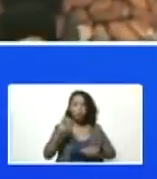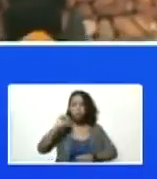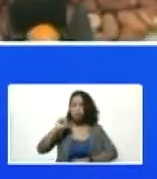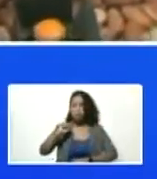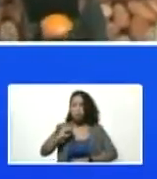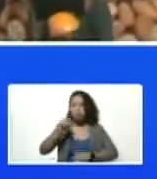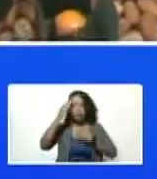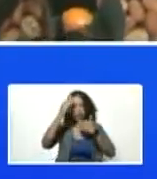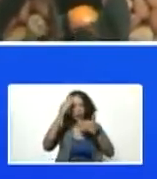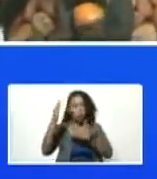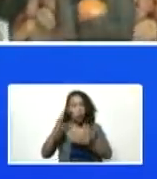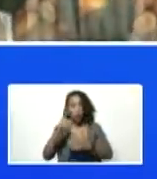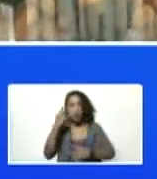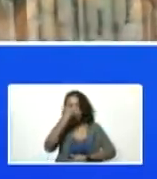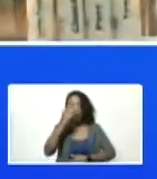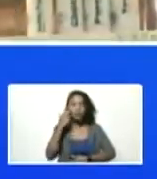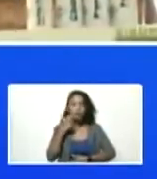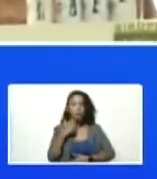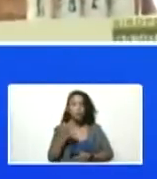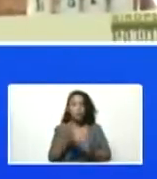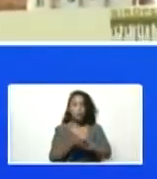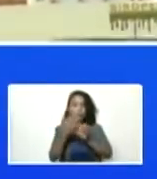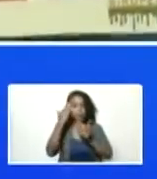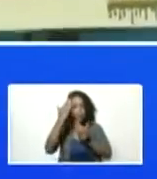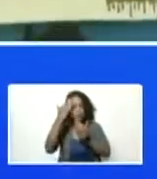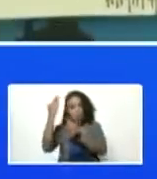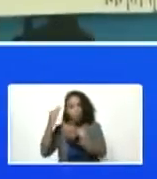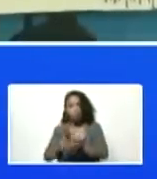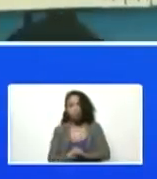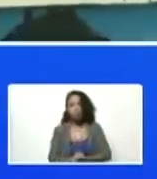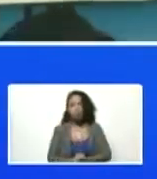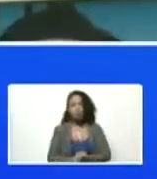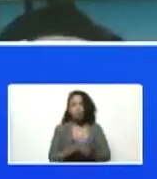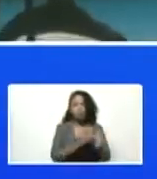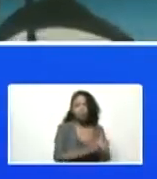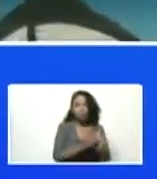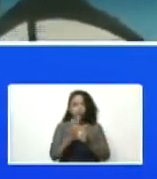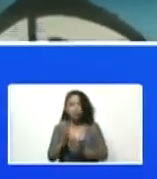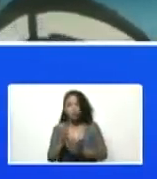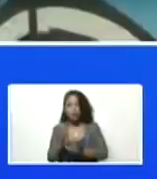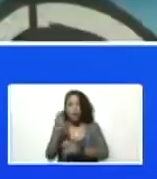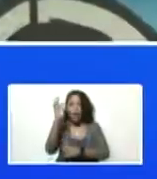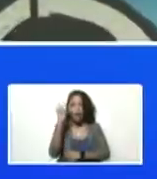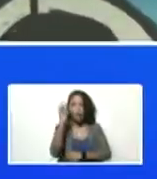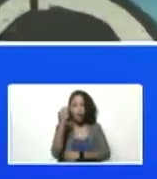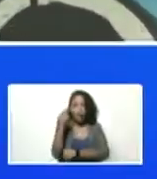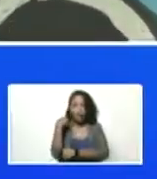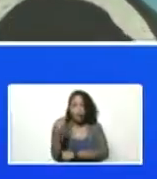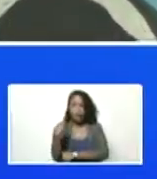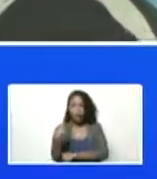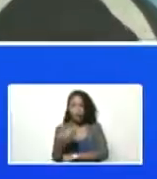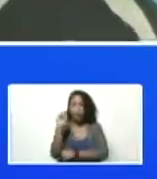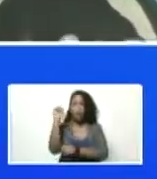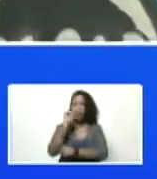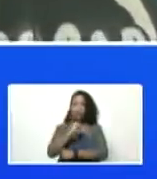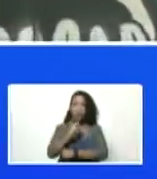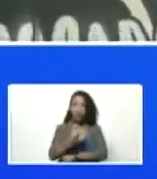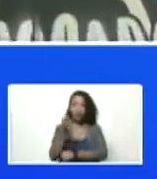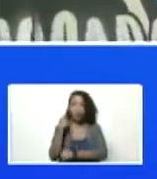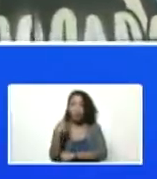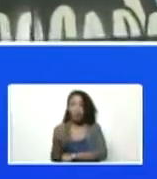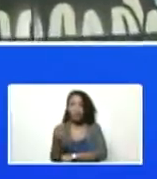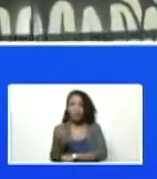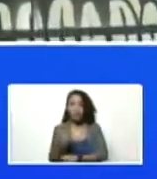Saludos, Cimarrón y Panafricano. Bueno, saludos, pues. Pasamos a la F del financiamiento. Ahora sí,